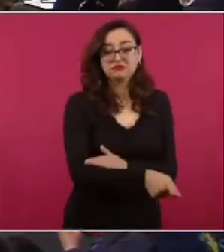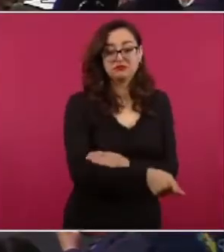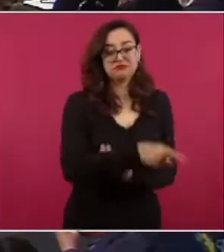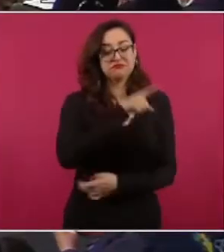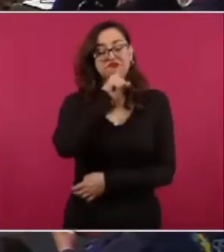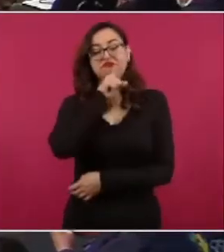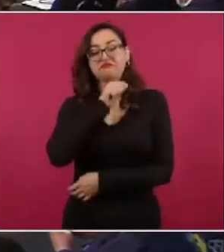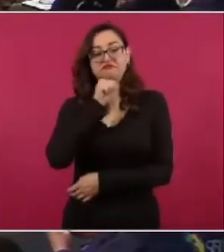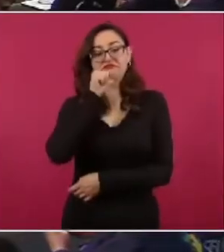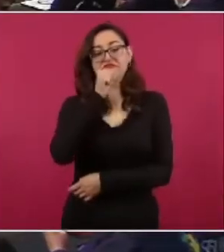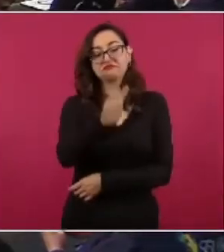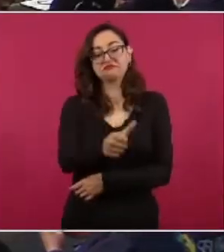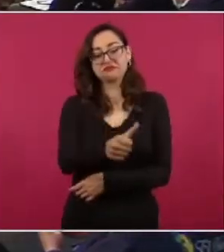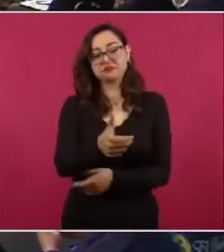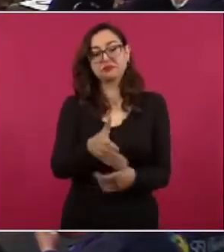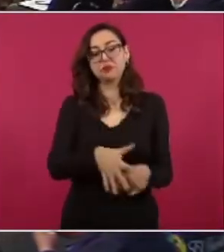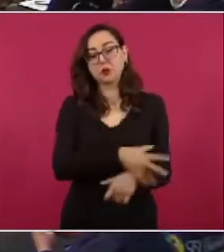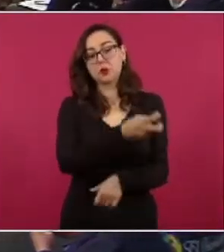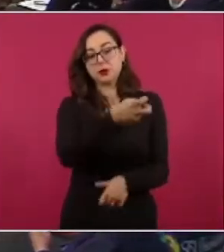moches,